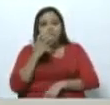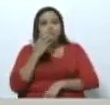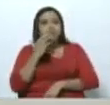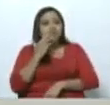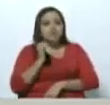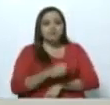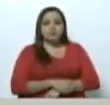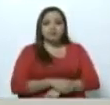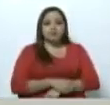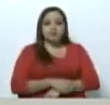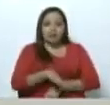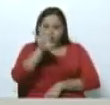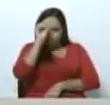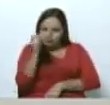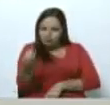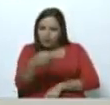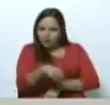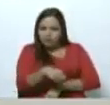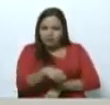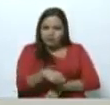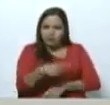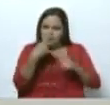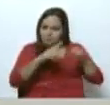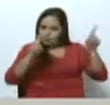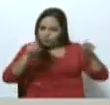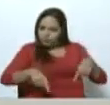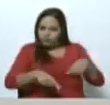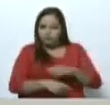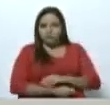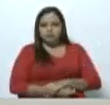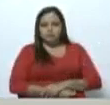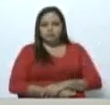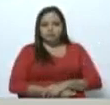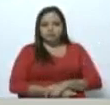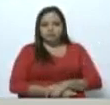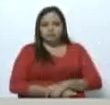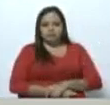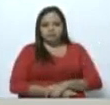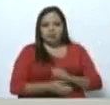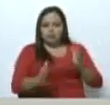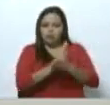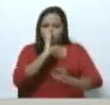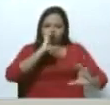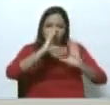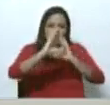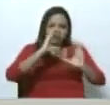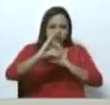para atender más esos casos. Pero además, el hecho de esa comunicación